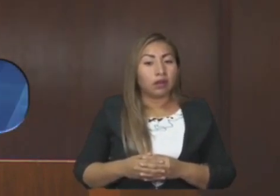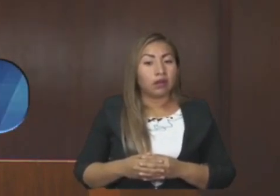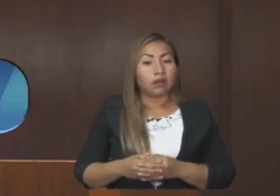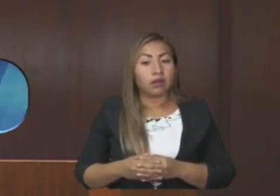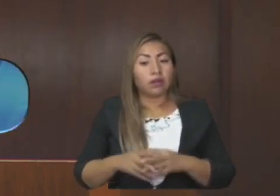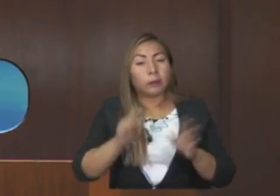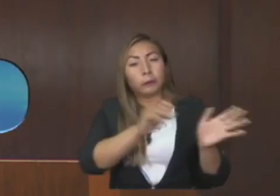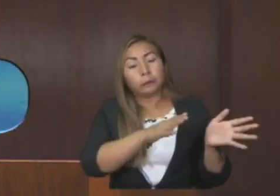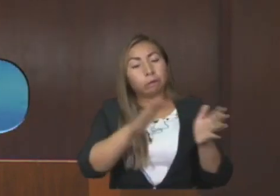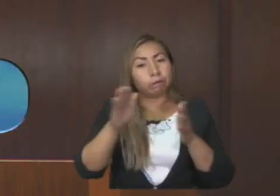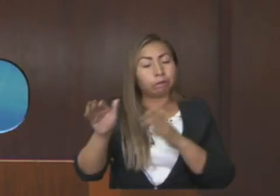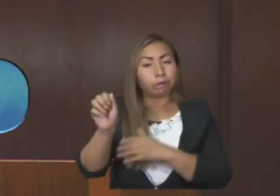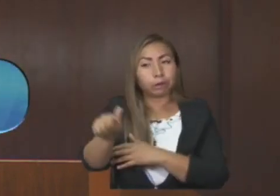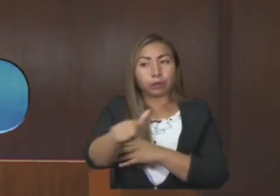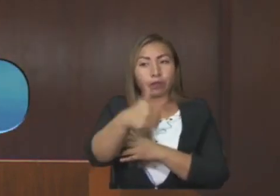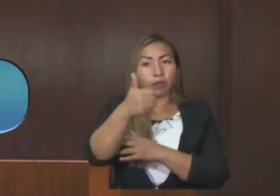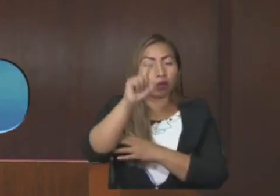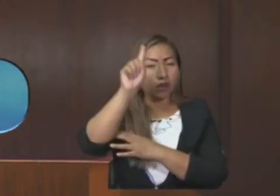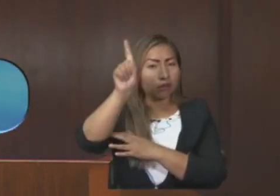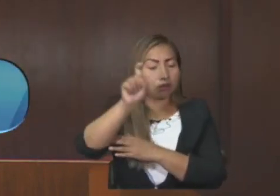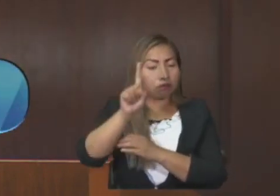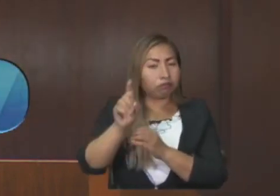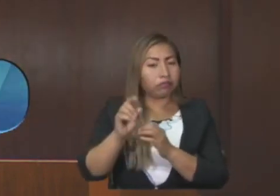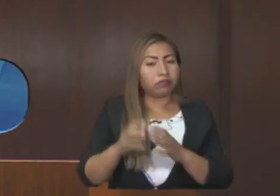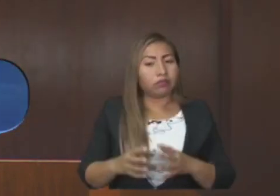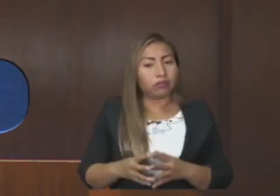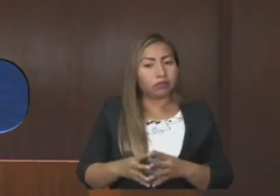Siguiente pregunta, presidente.